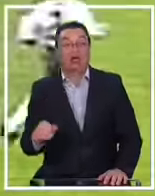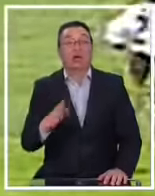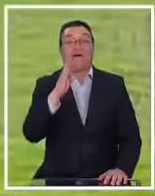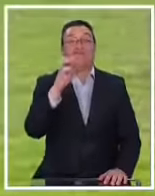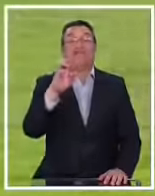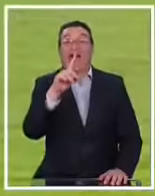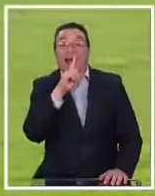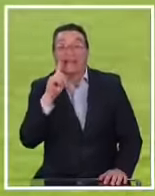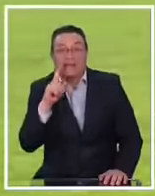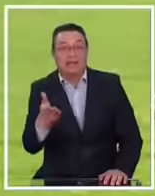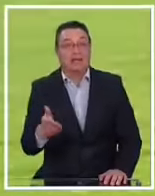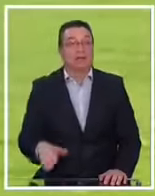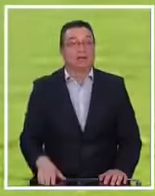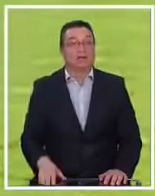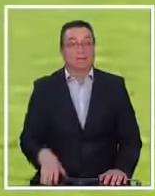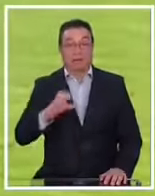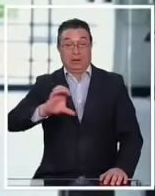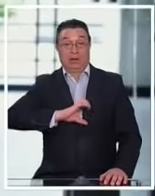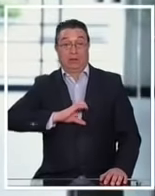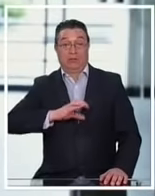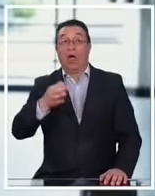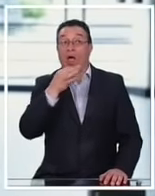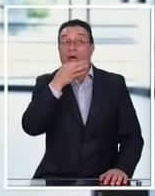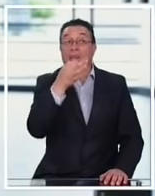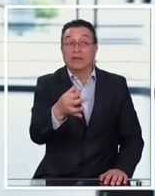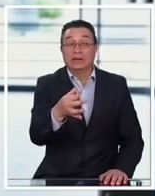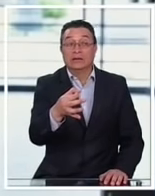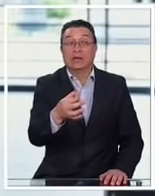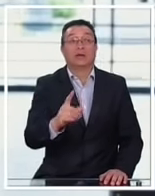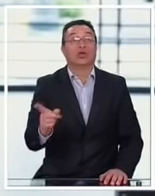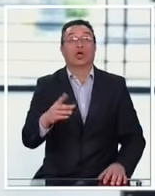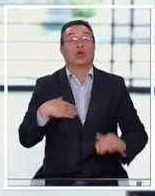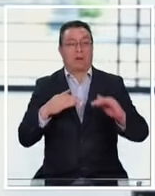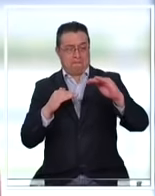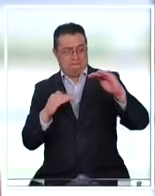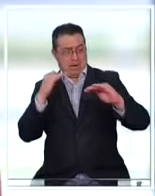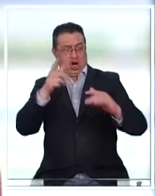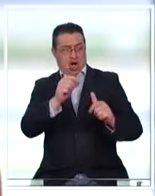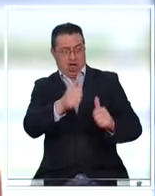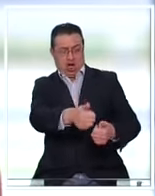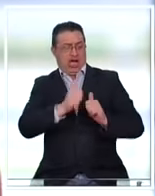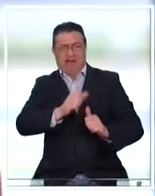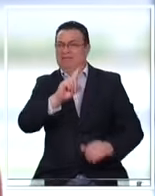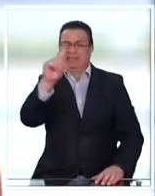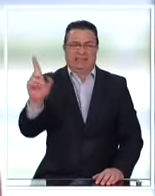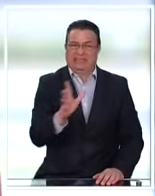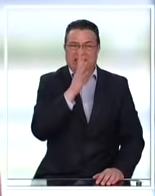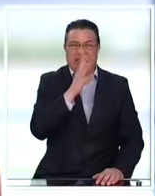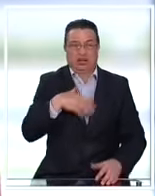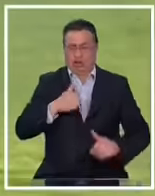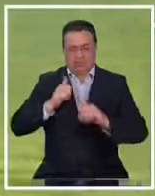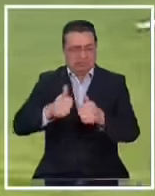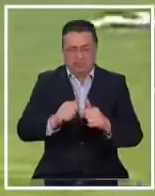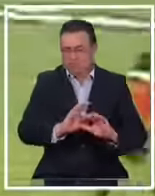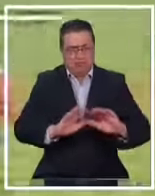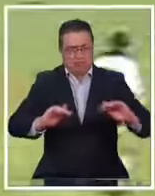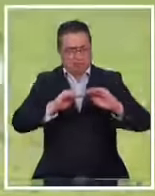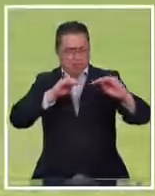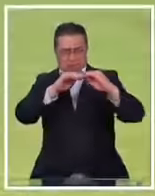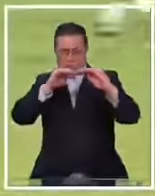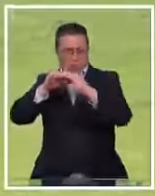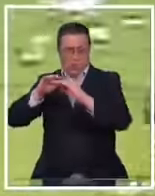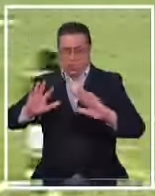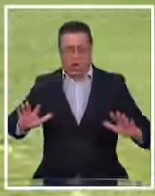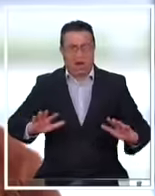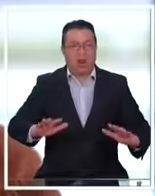Partichotto. Había algo que Mirko dijo siempre. Nadie es más que Colo-Colo y Colo-Colo no es más que nadie. En esa